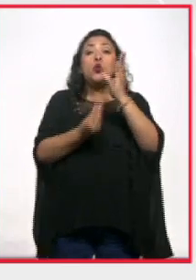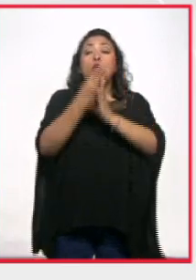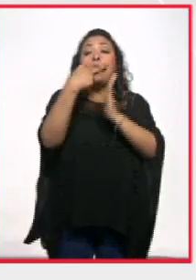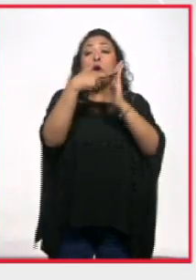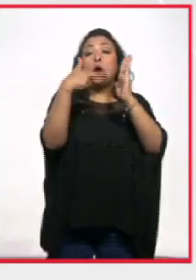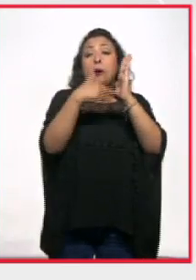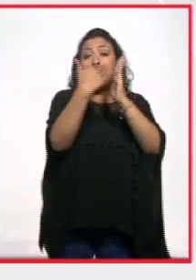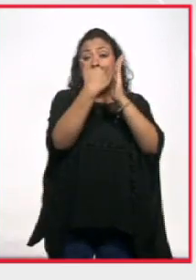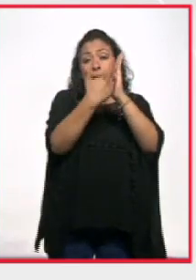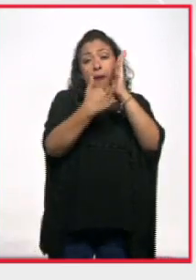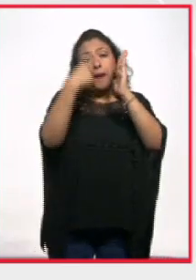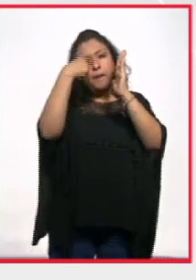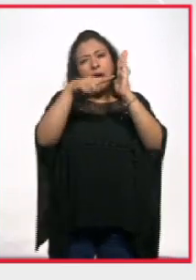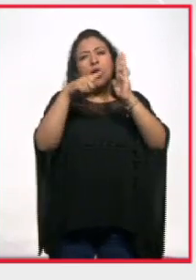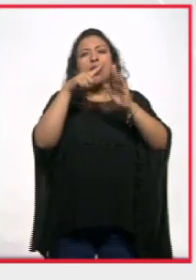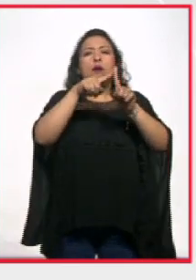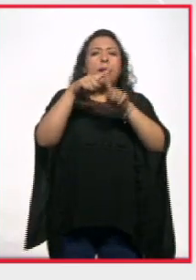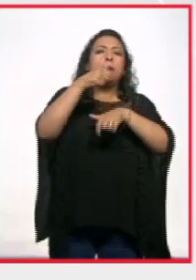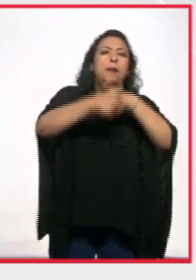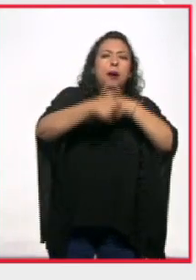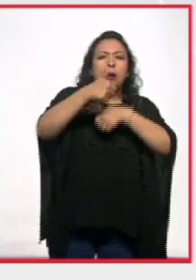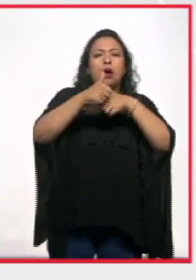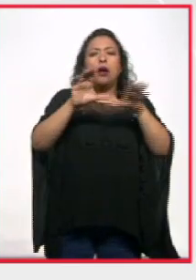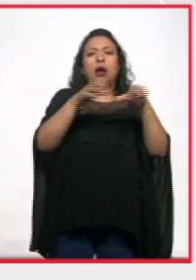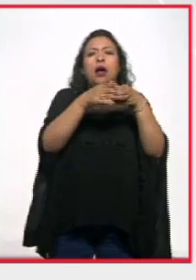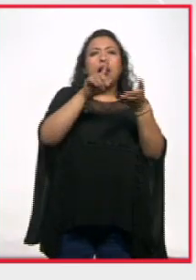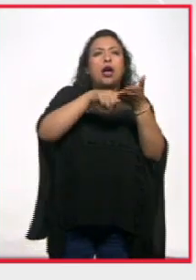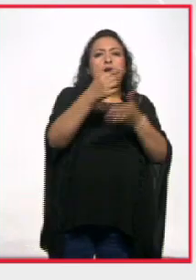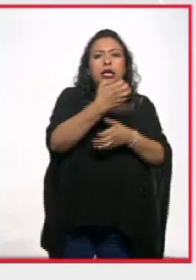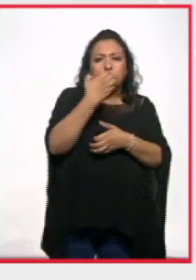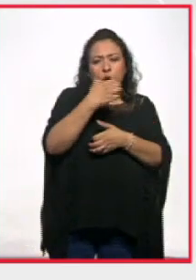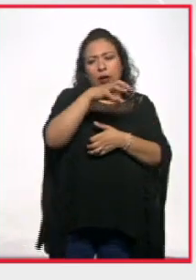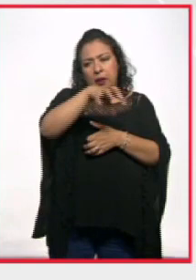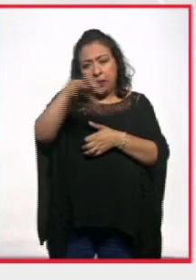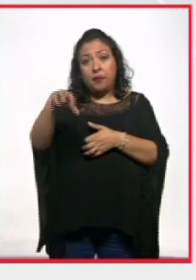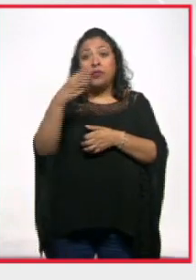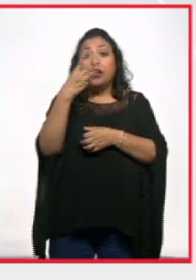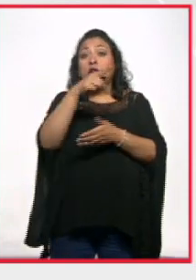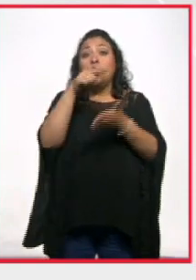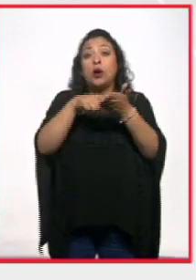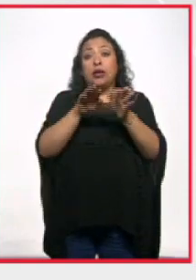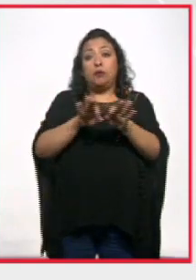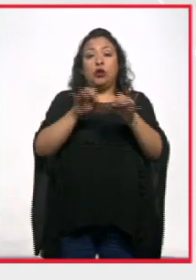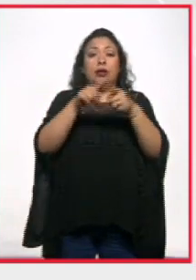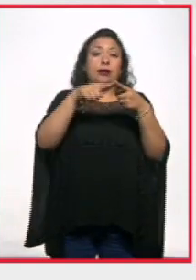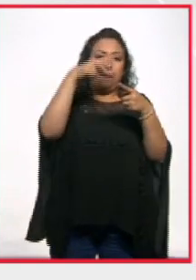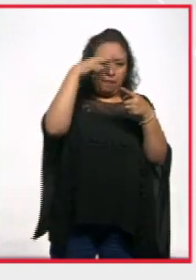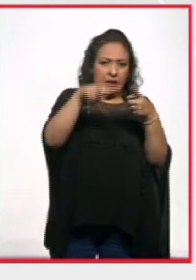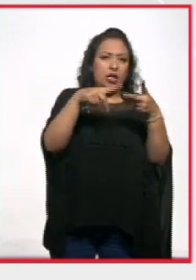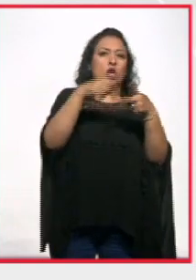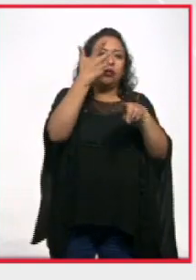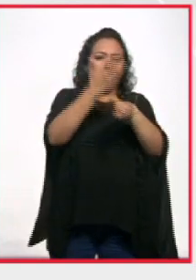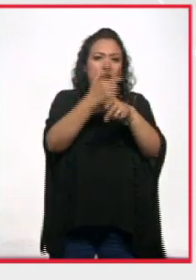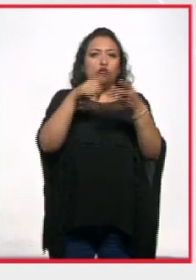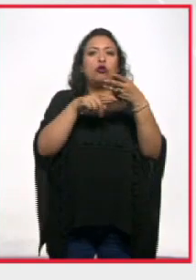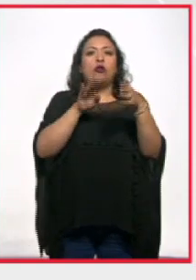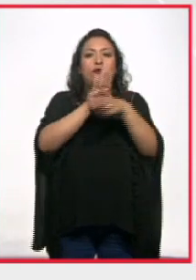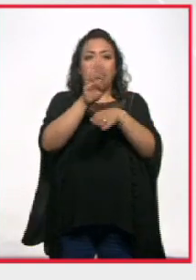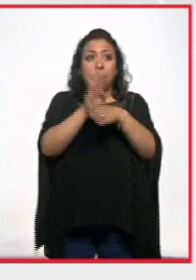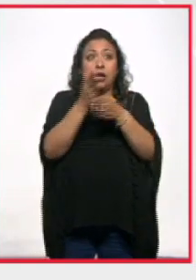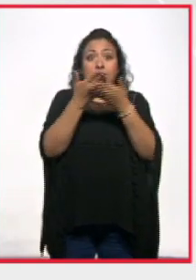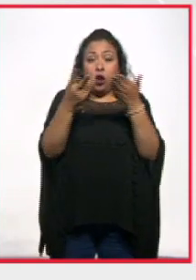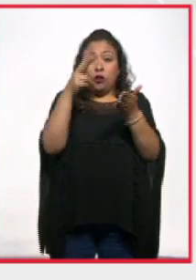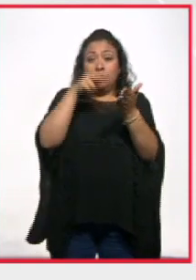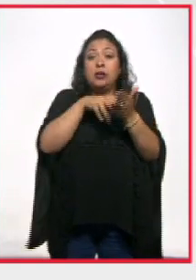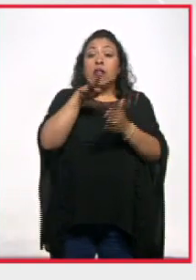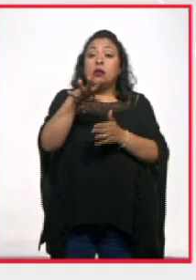reglamento para una serie de competencias colegiales en tres sedes principales, que es México, Estados Unidos y Brasil. Este año tenemos